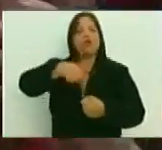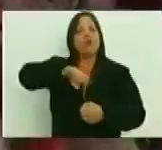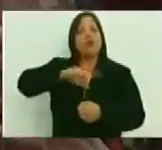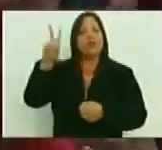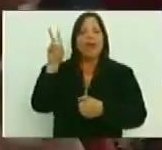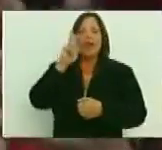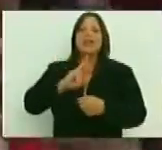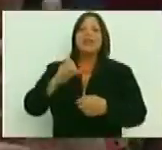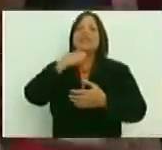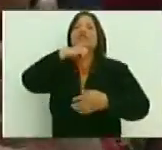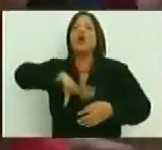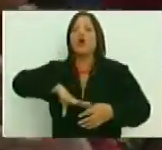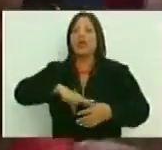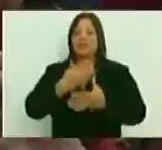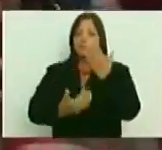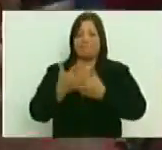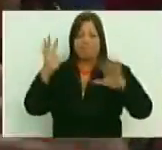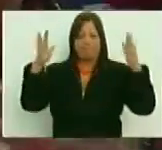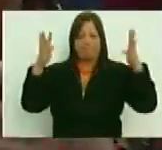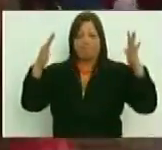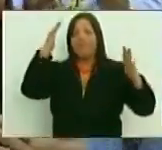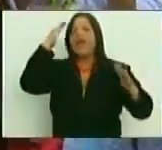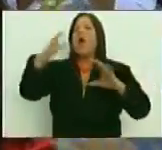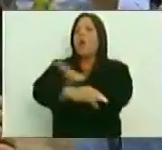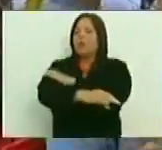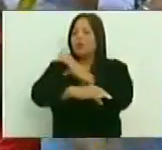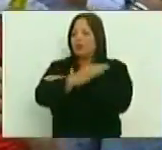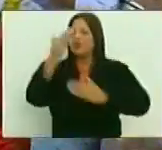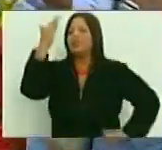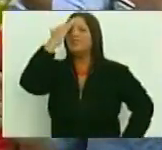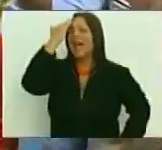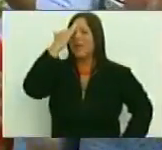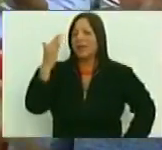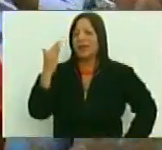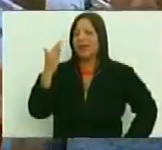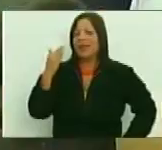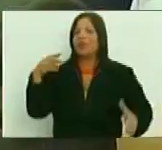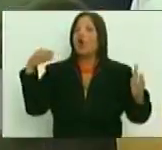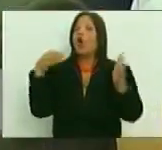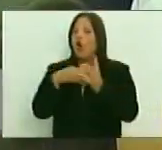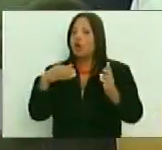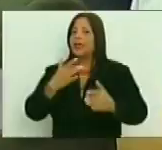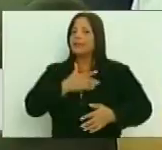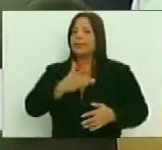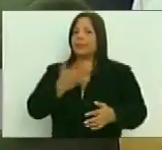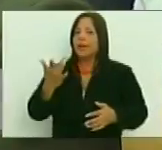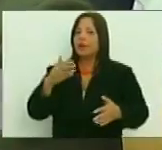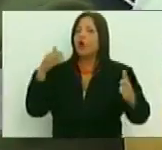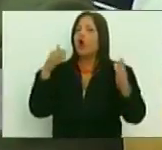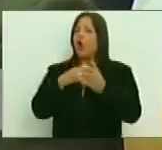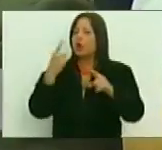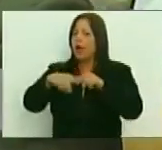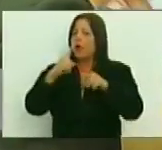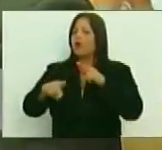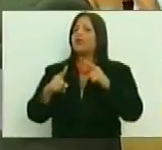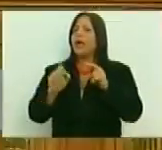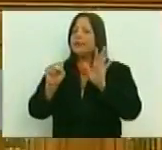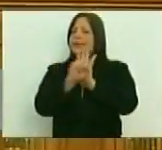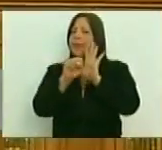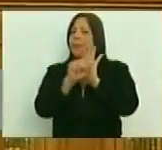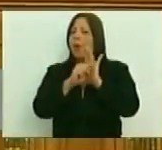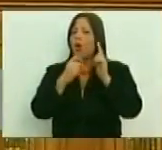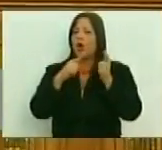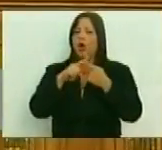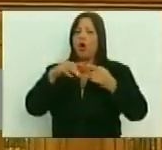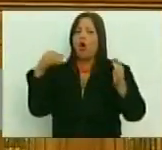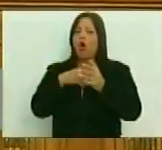derecha lo sabe, por eso van contra nuestros sentimientos, símbolos,